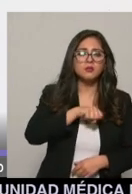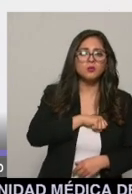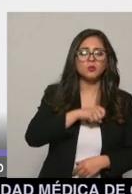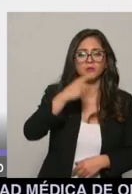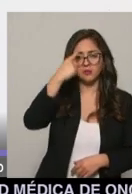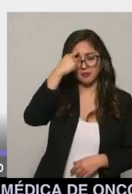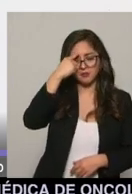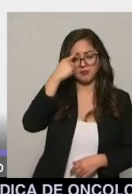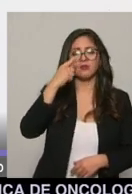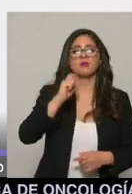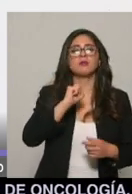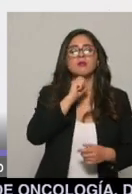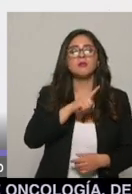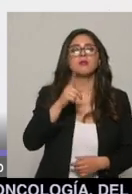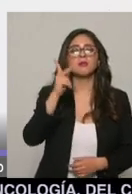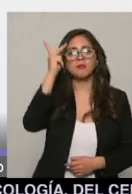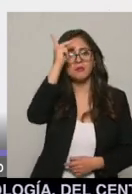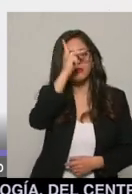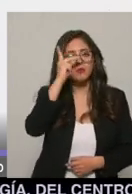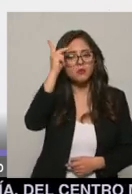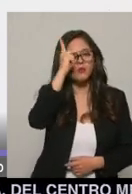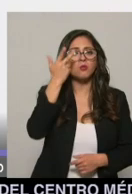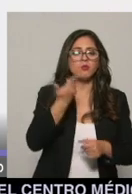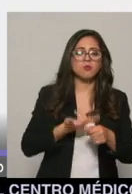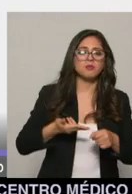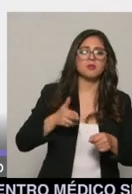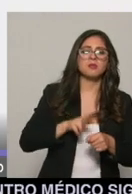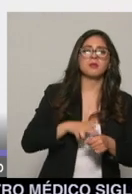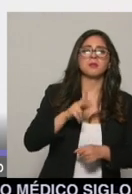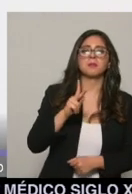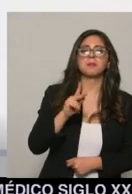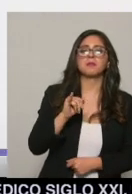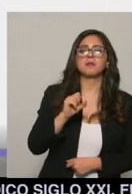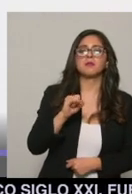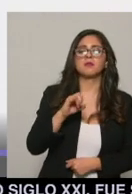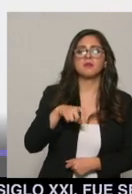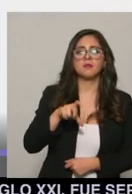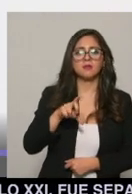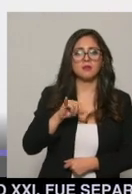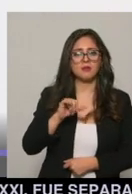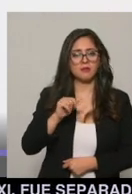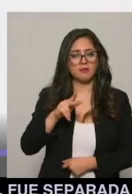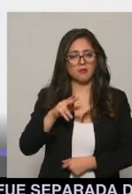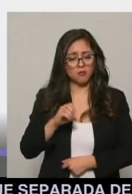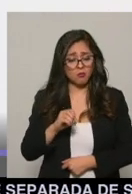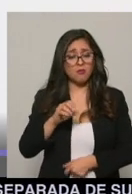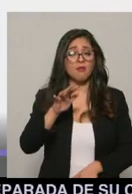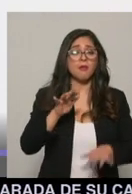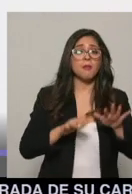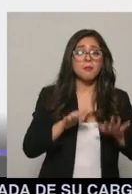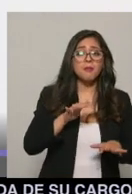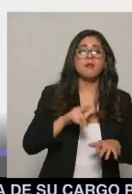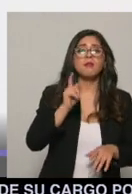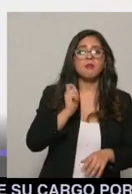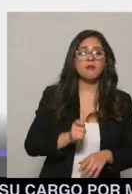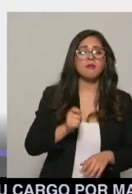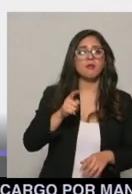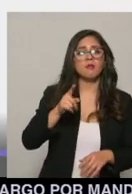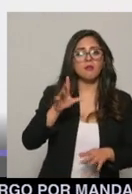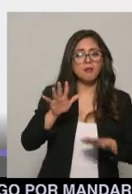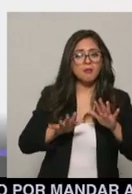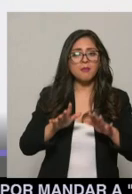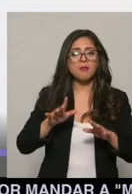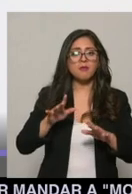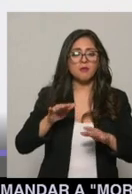Salud Mental, en la Facultad de Psicología, los hospitales psiquiátricos. Una persona que se lesiona pues tiene que acudir a un